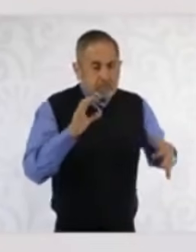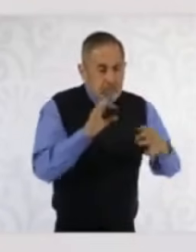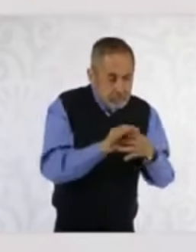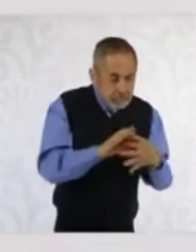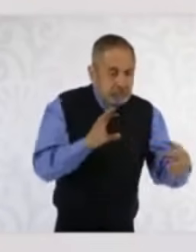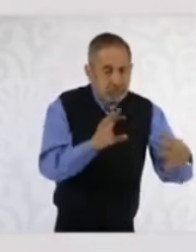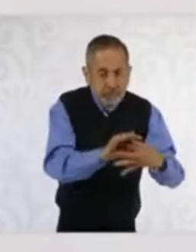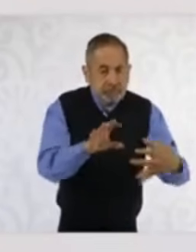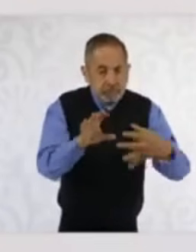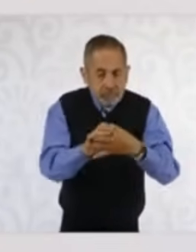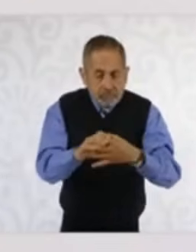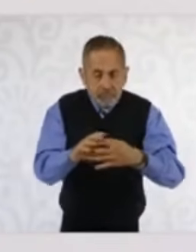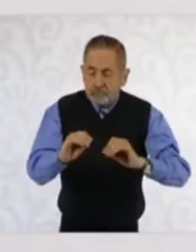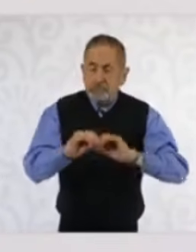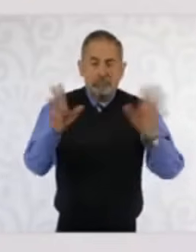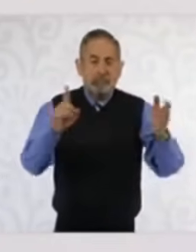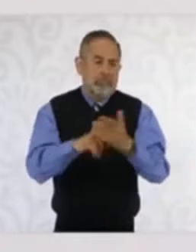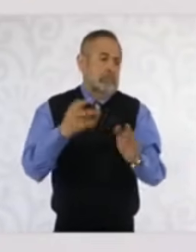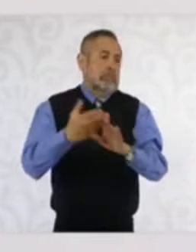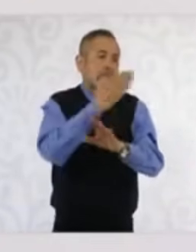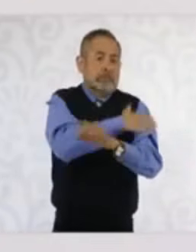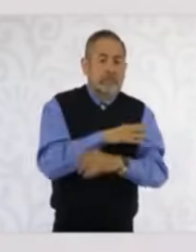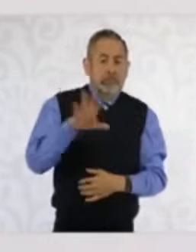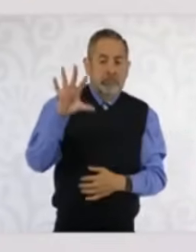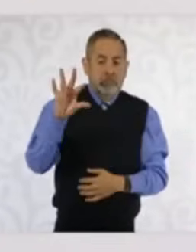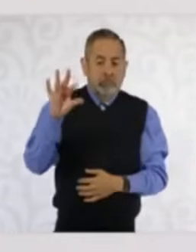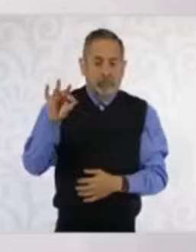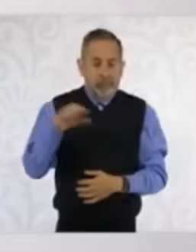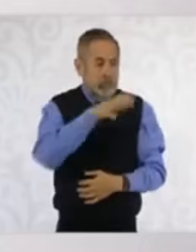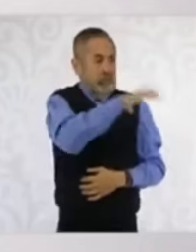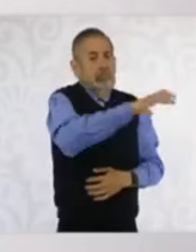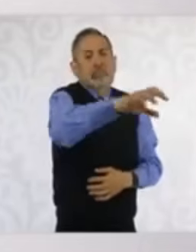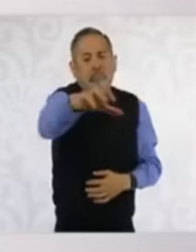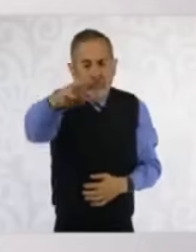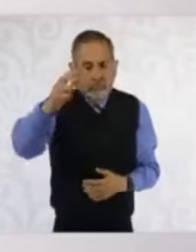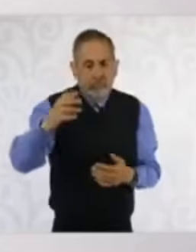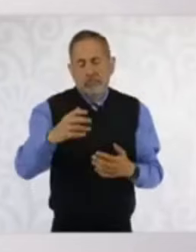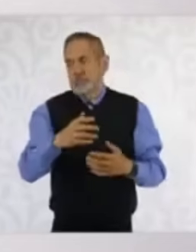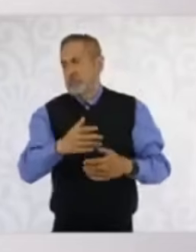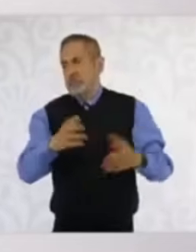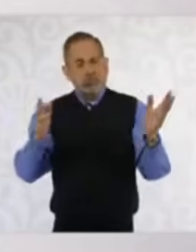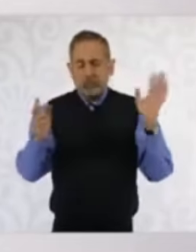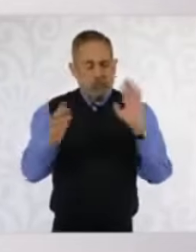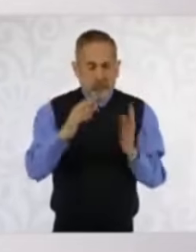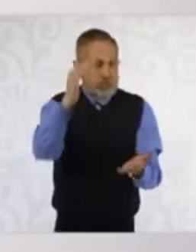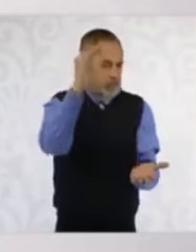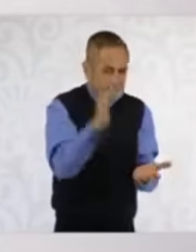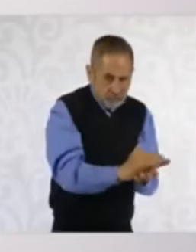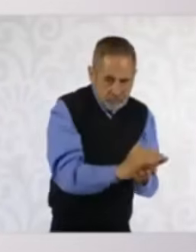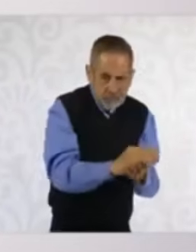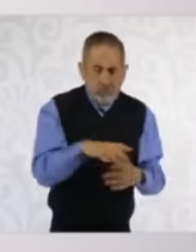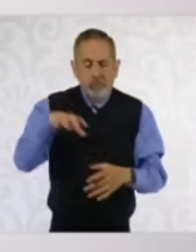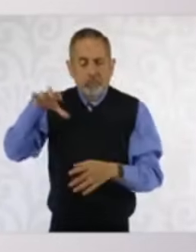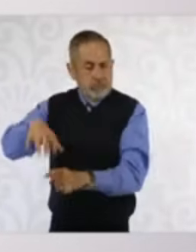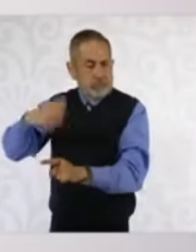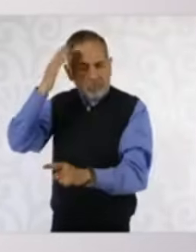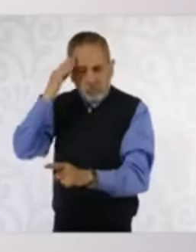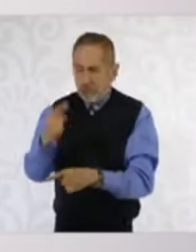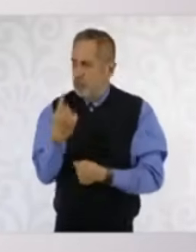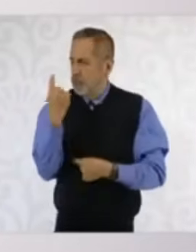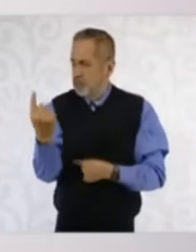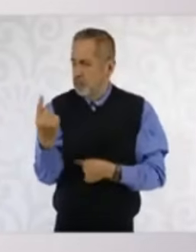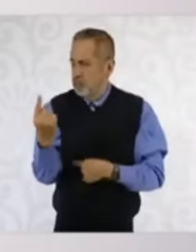sea, 40 subsidiarias. Díganme una empresa que tenga 40 subsidiarias.